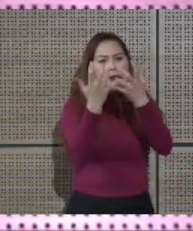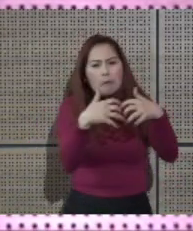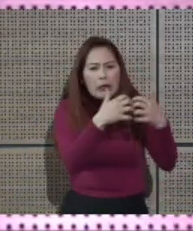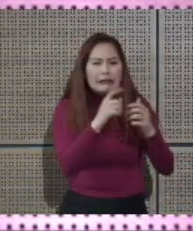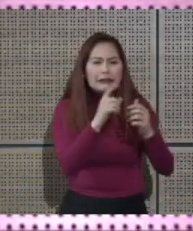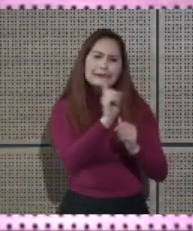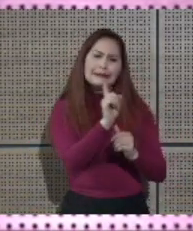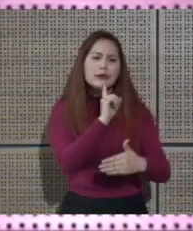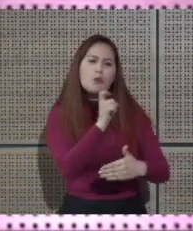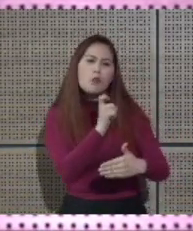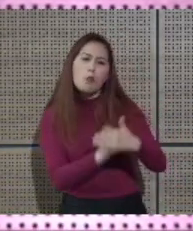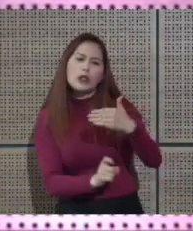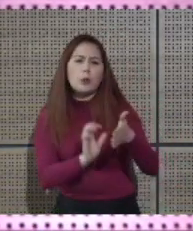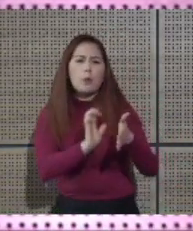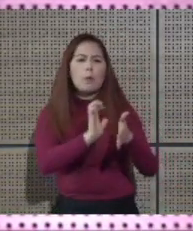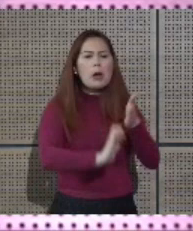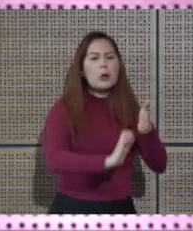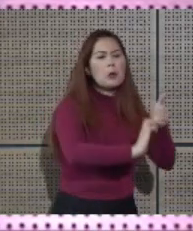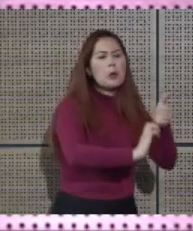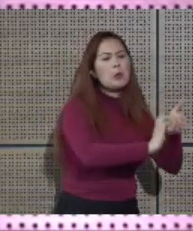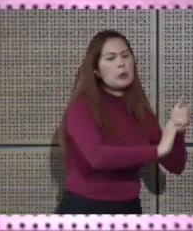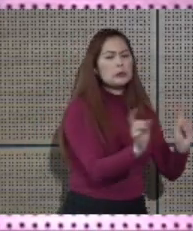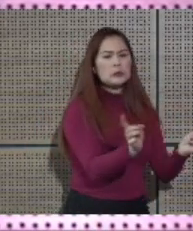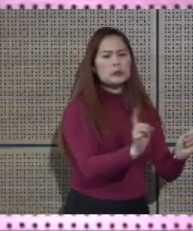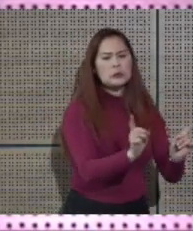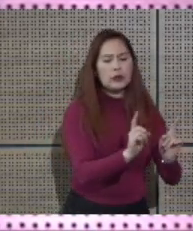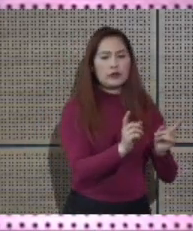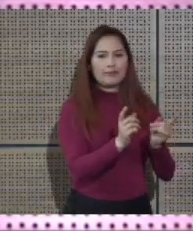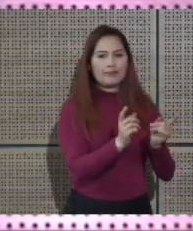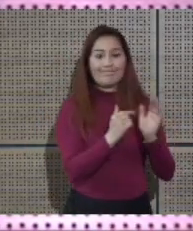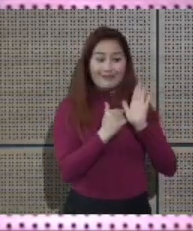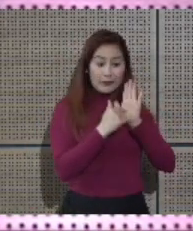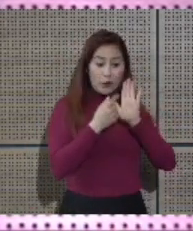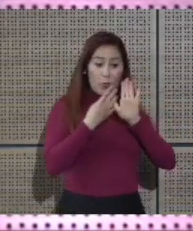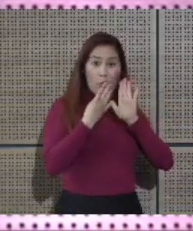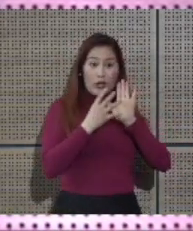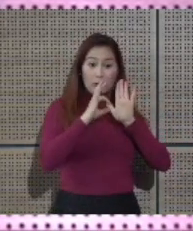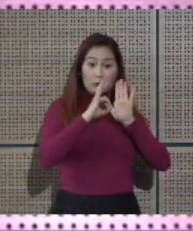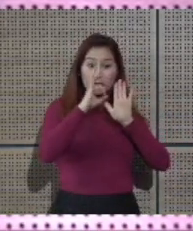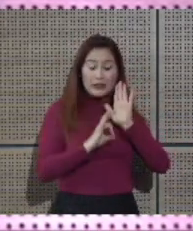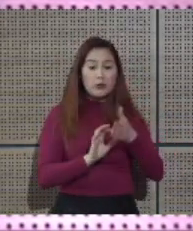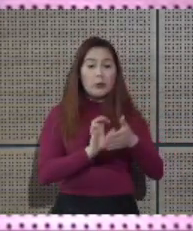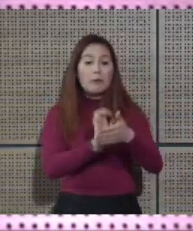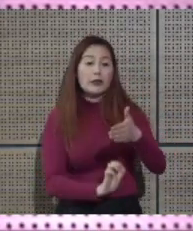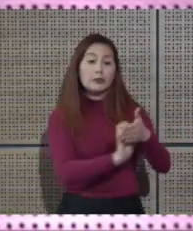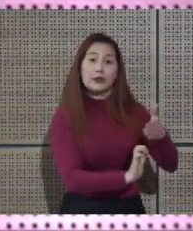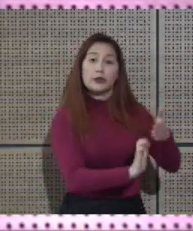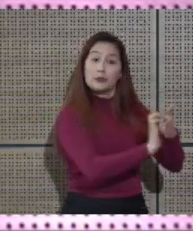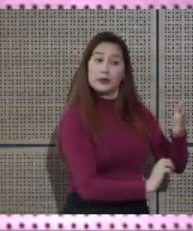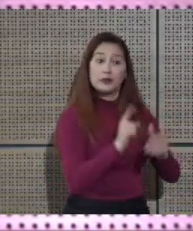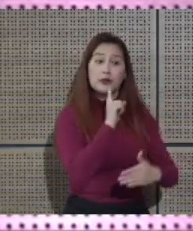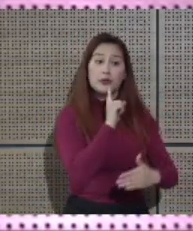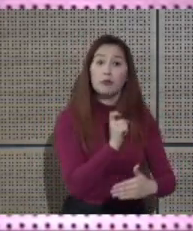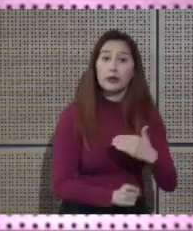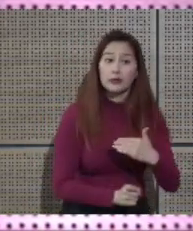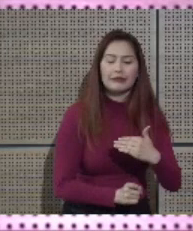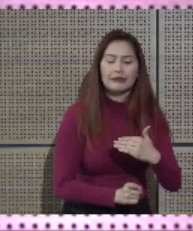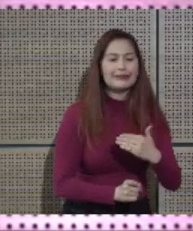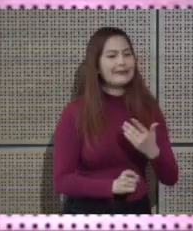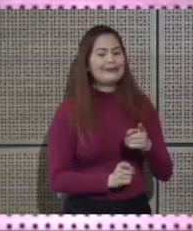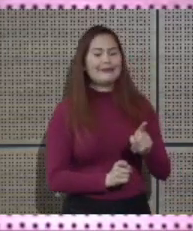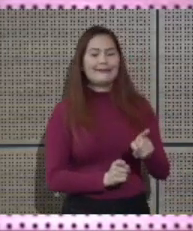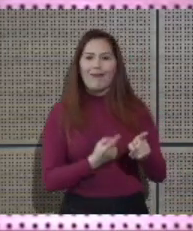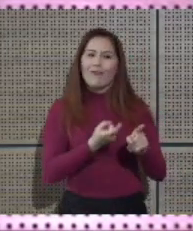a determinadas empresas y productos, está alrededor de 4 puntos del producto adicionales. Es decir, que en números redondos, entre